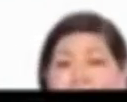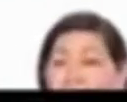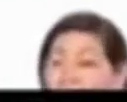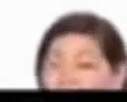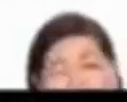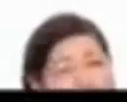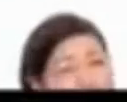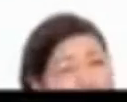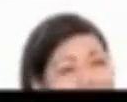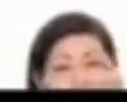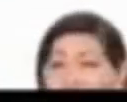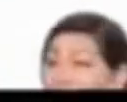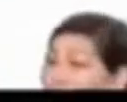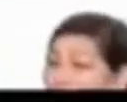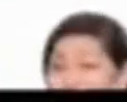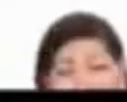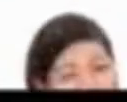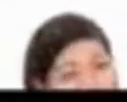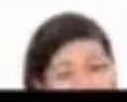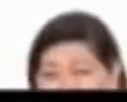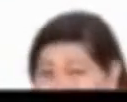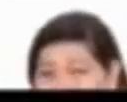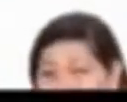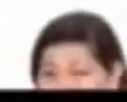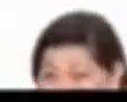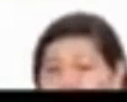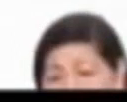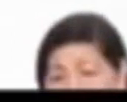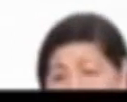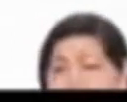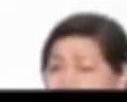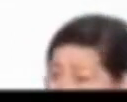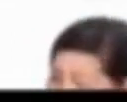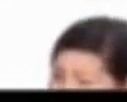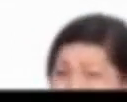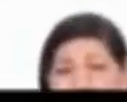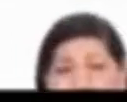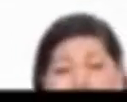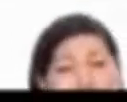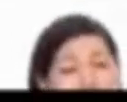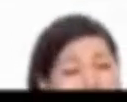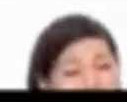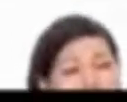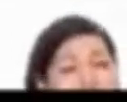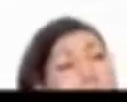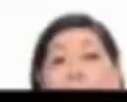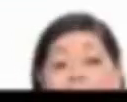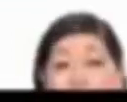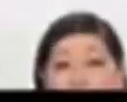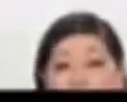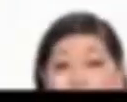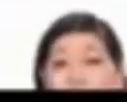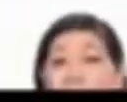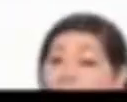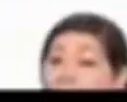Parece que no se dieran cuenta de que nuestro pueblo existe, sufre y demanda cambios urgentes.